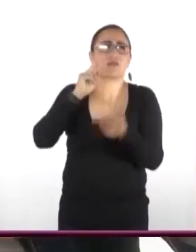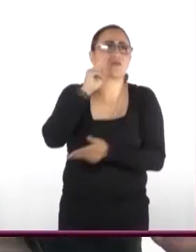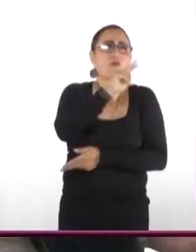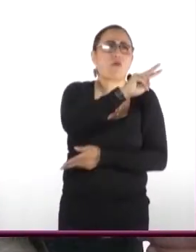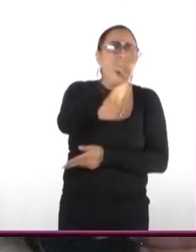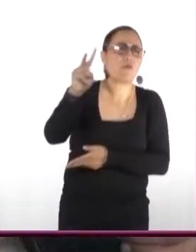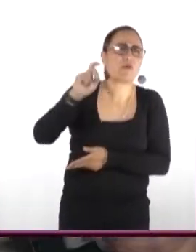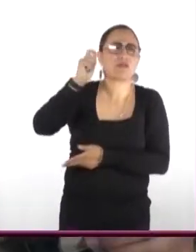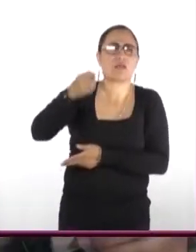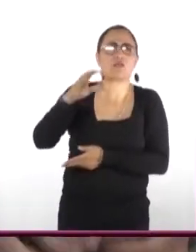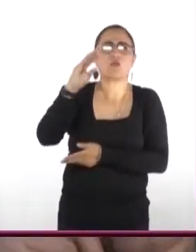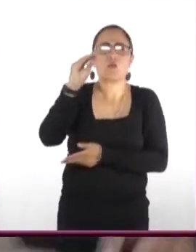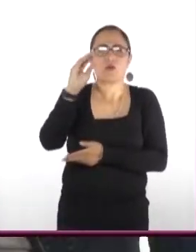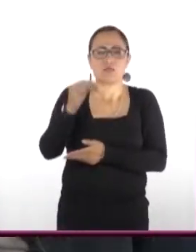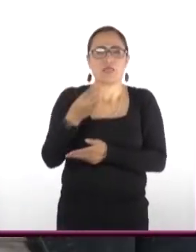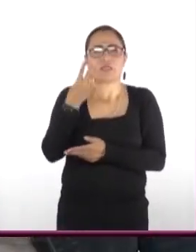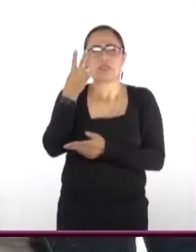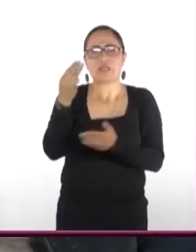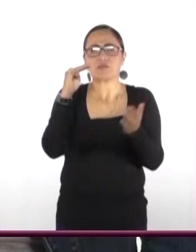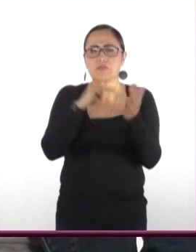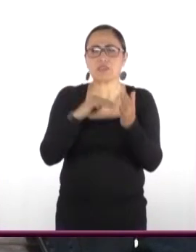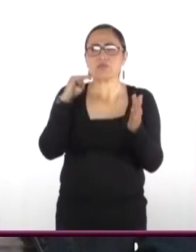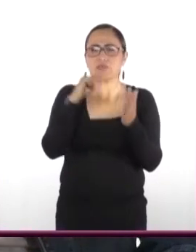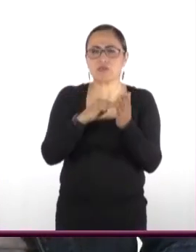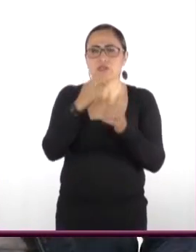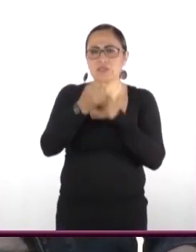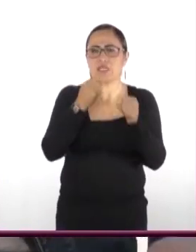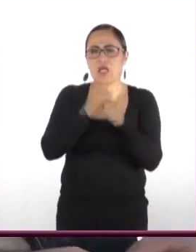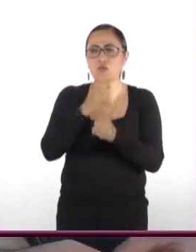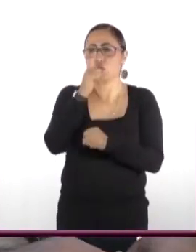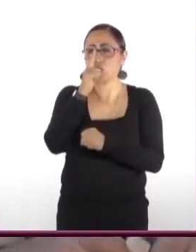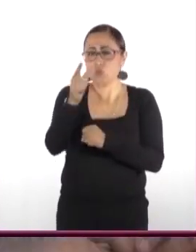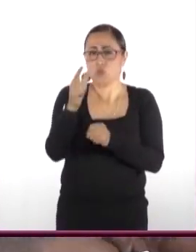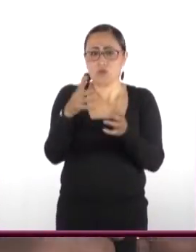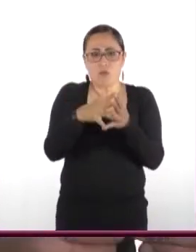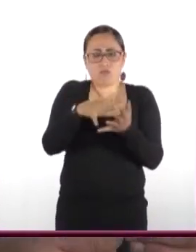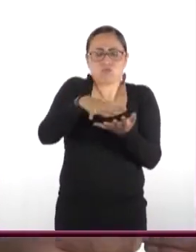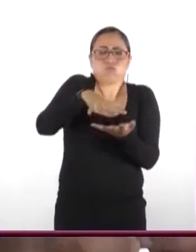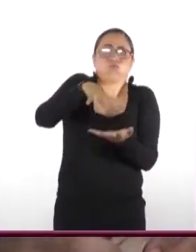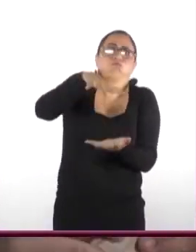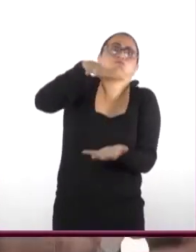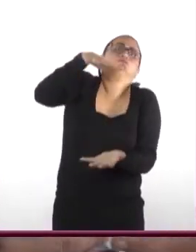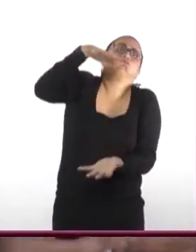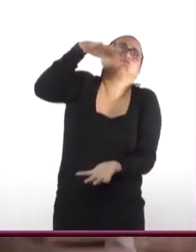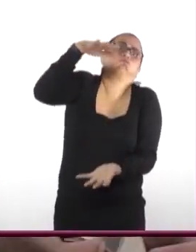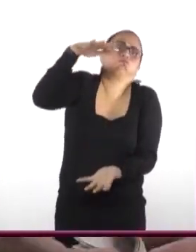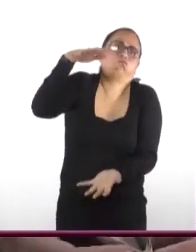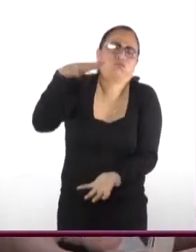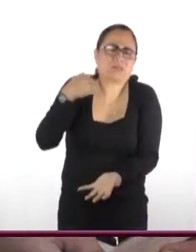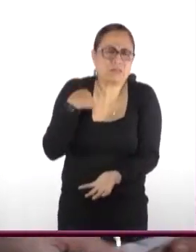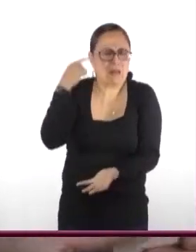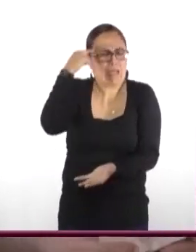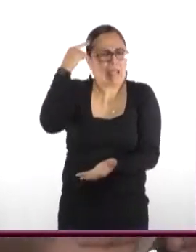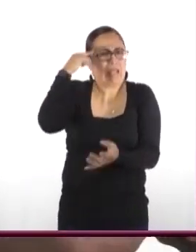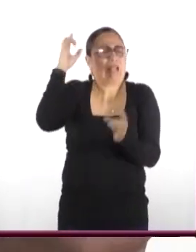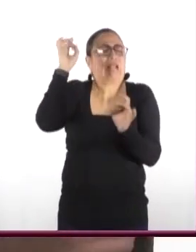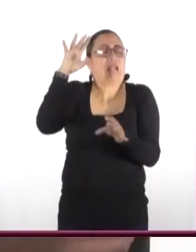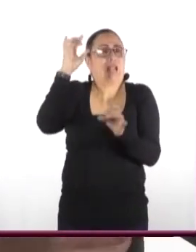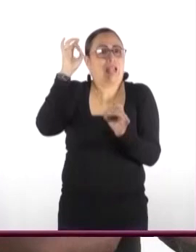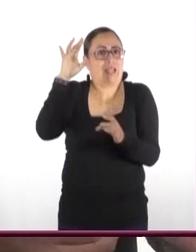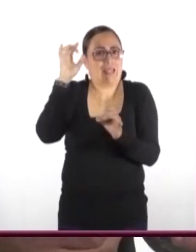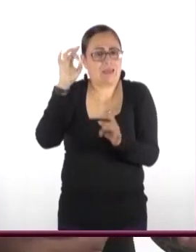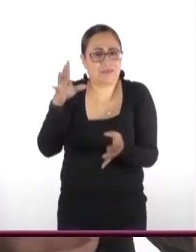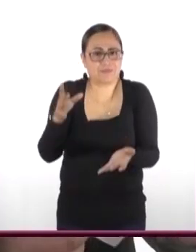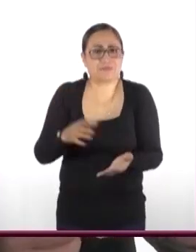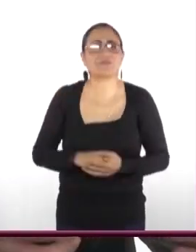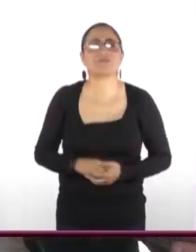estima en 93.000 millones de años luz de diámetro, imagínate. No, y ahora, ¿quién crees que le punza la vena de la cabeza?